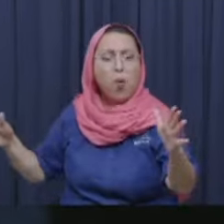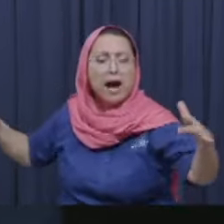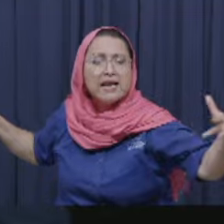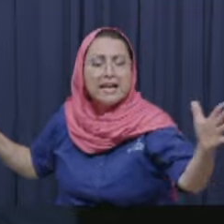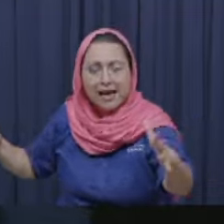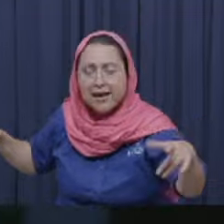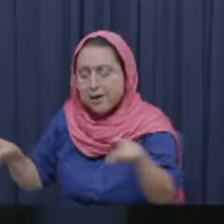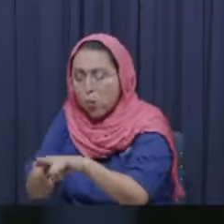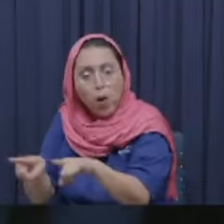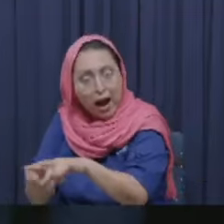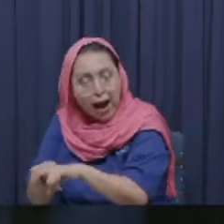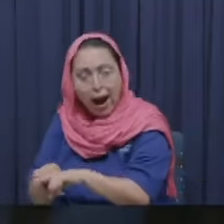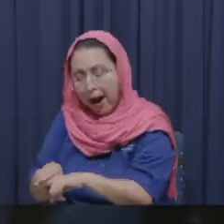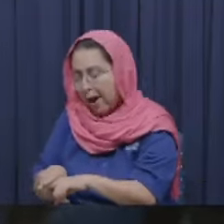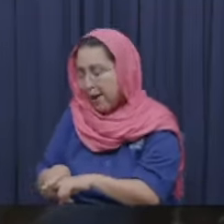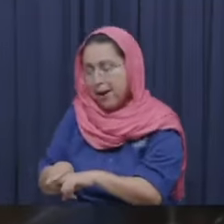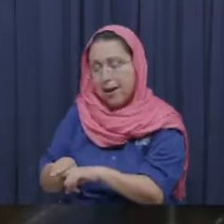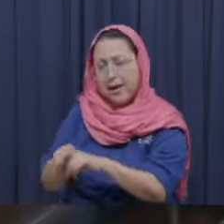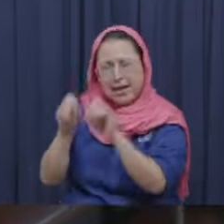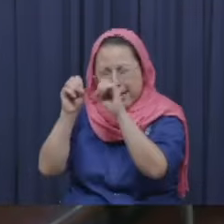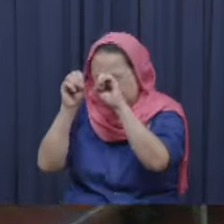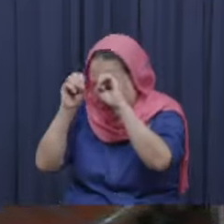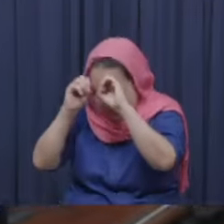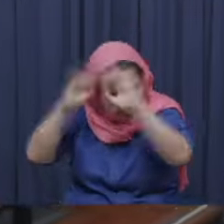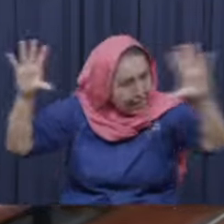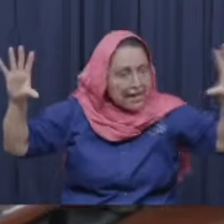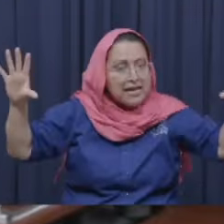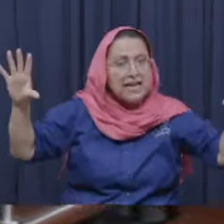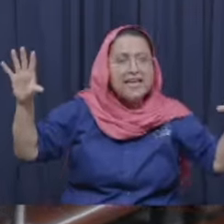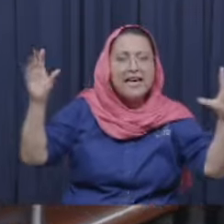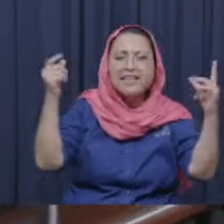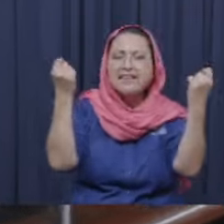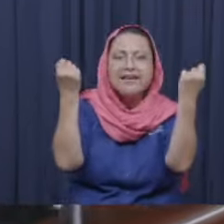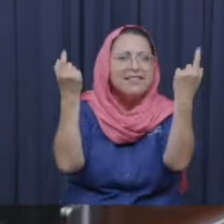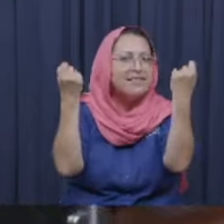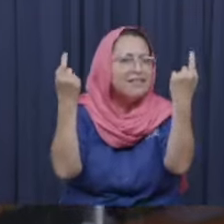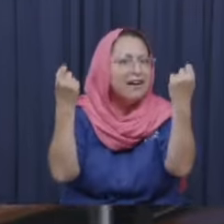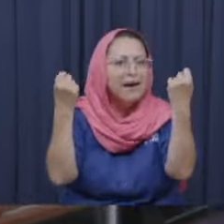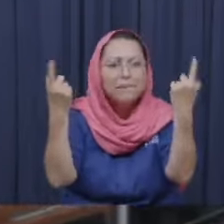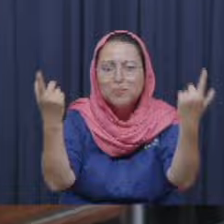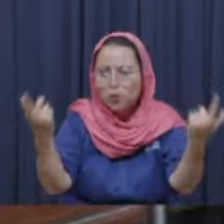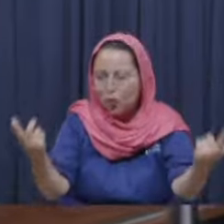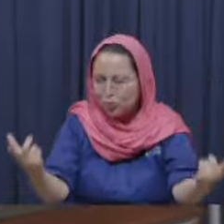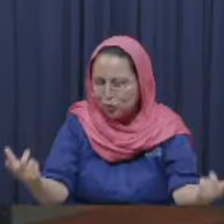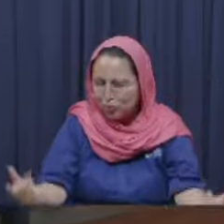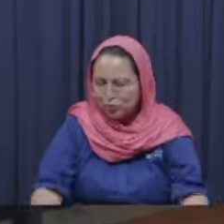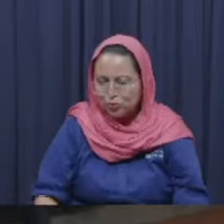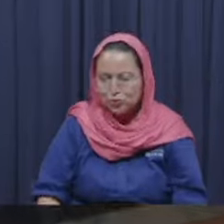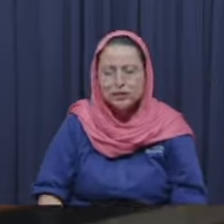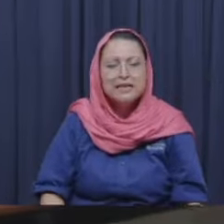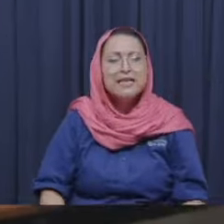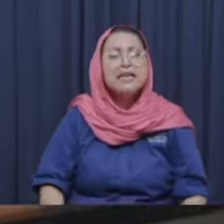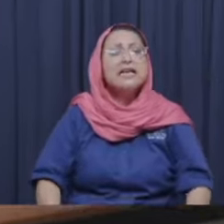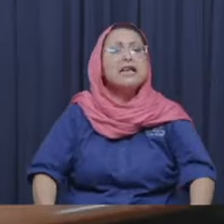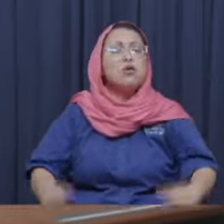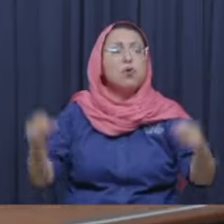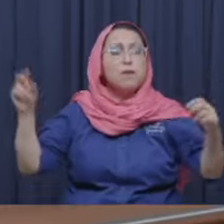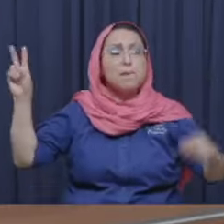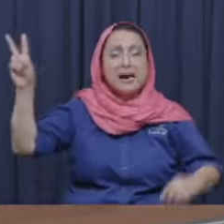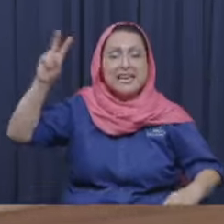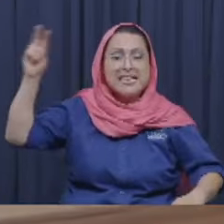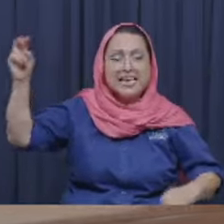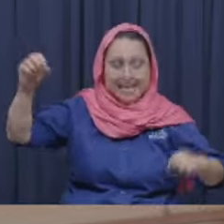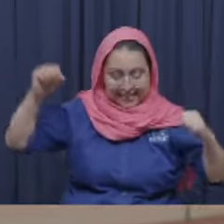nidada. Que se despierten los valientes, que se despierten los soldados, que se